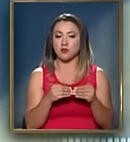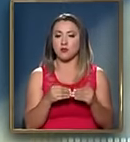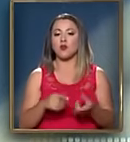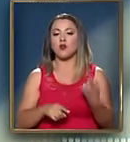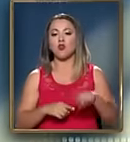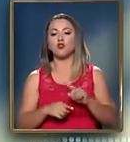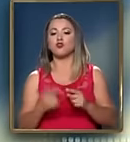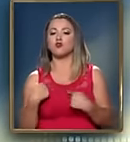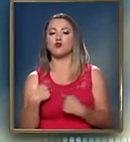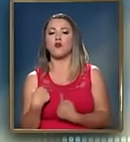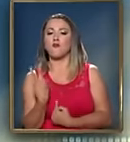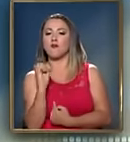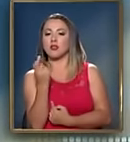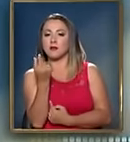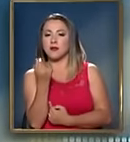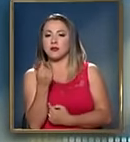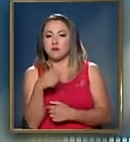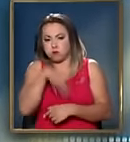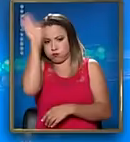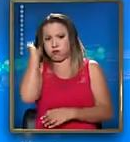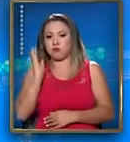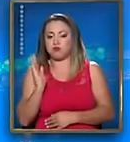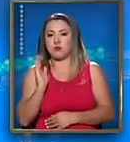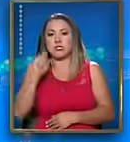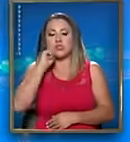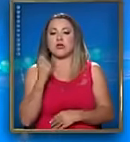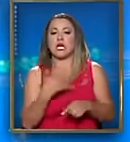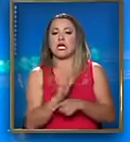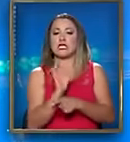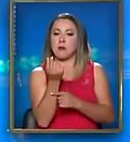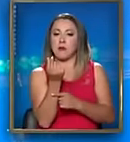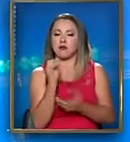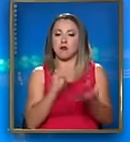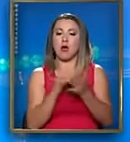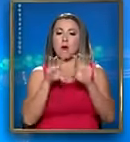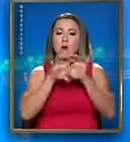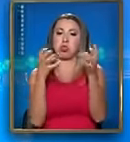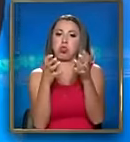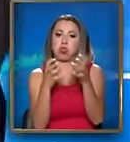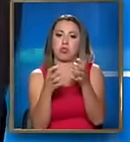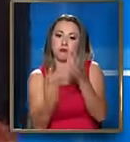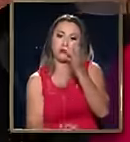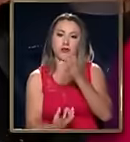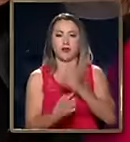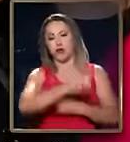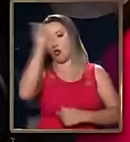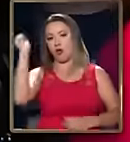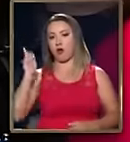Y el de nosotros, 20 pesos. O sea, por 15 pesos no se iban a rajar el culo el agua.